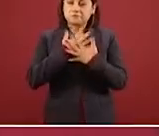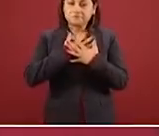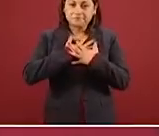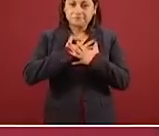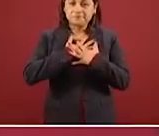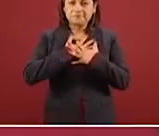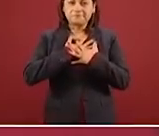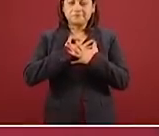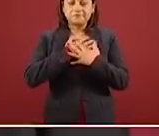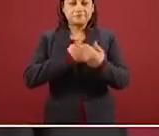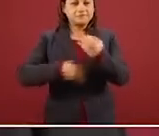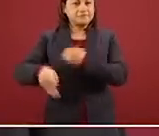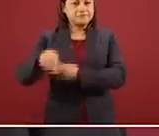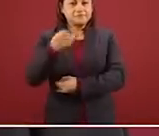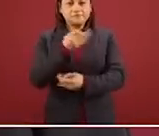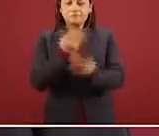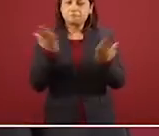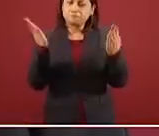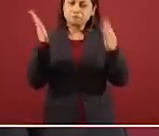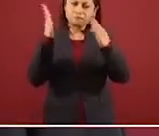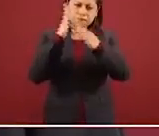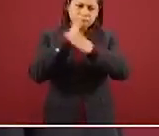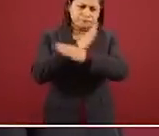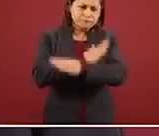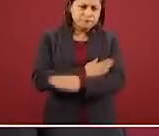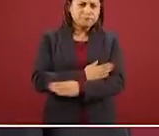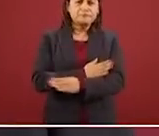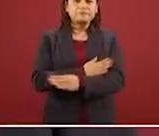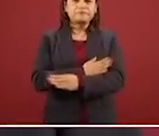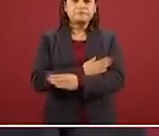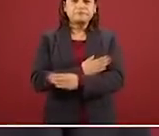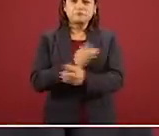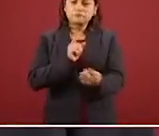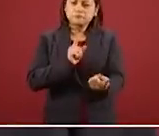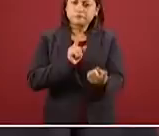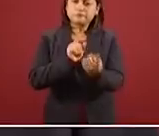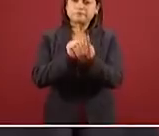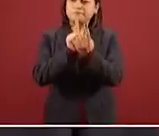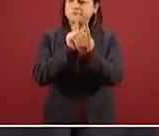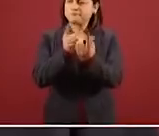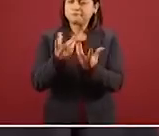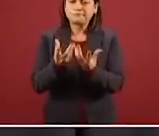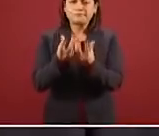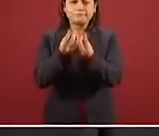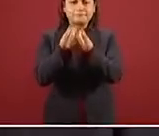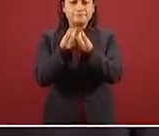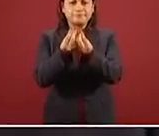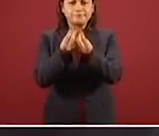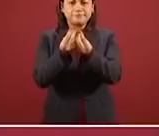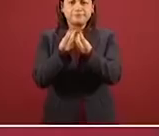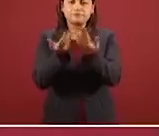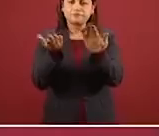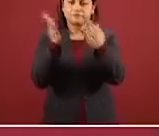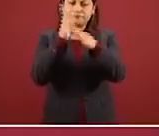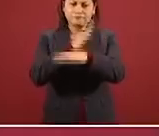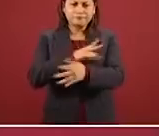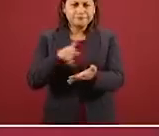de conciliación, de encuentro, de